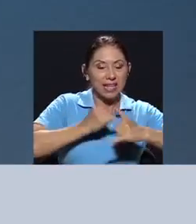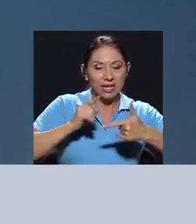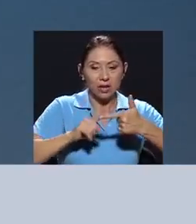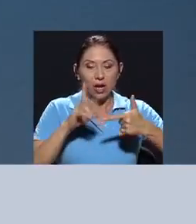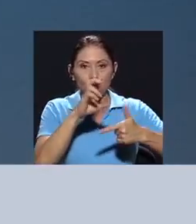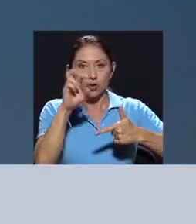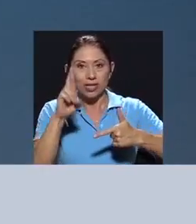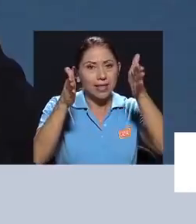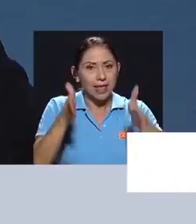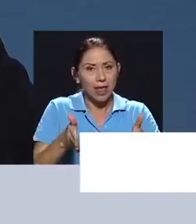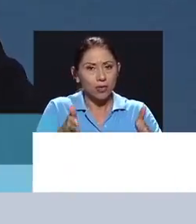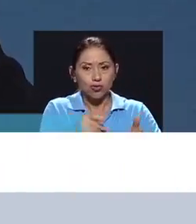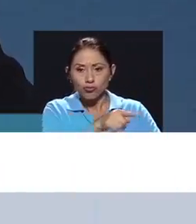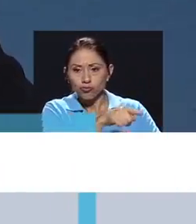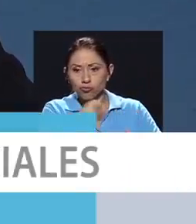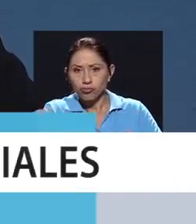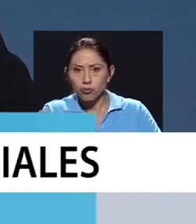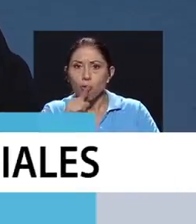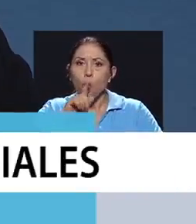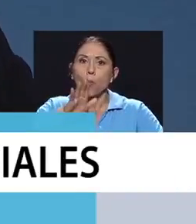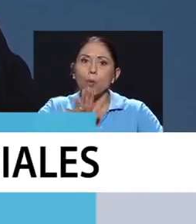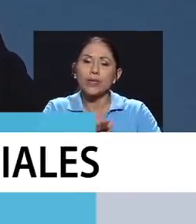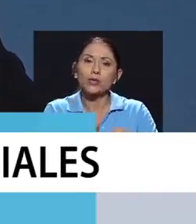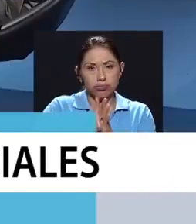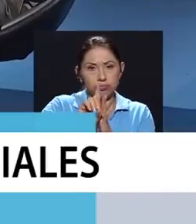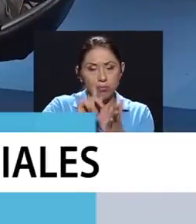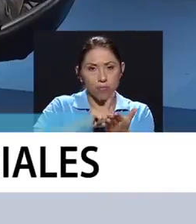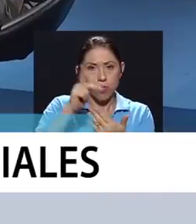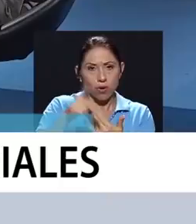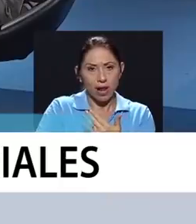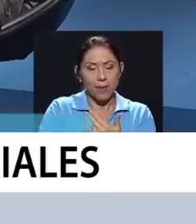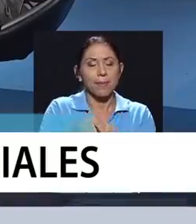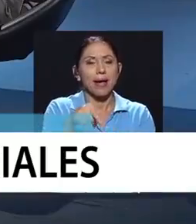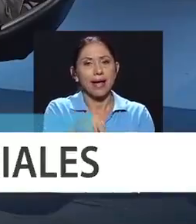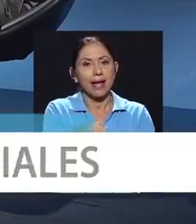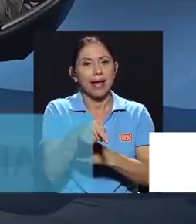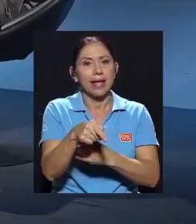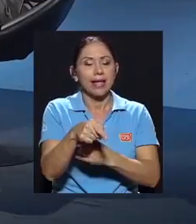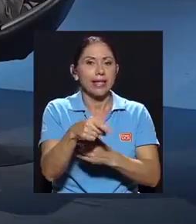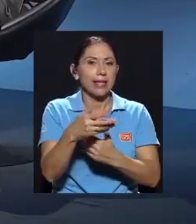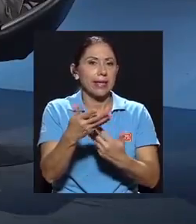este viernes 15 de diciembre a las 8 de la noche, con repetición el domingo